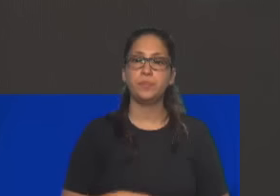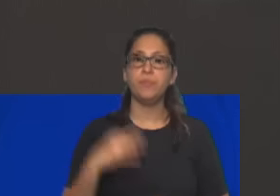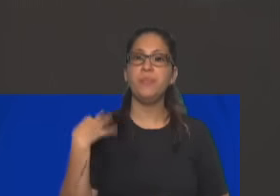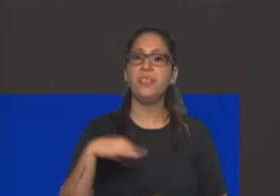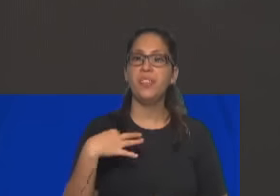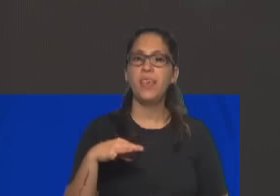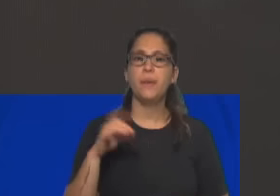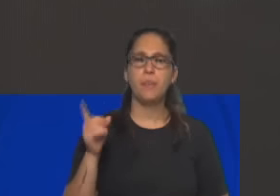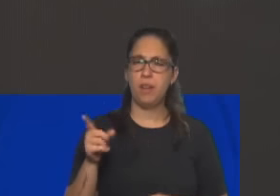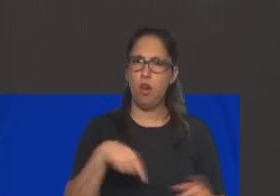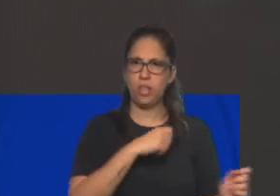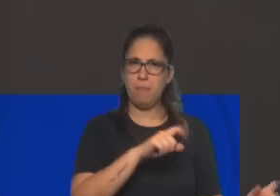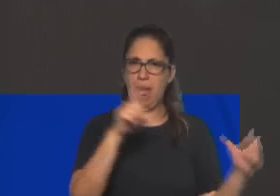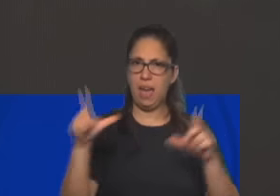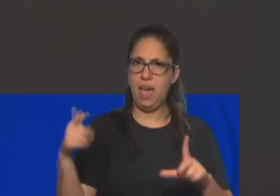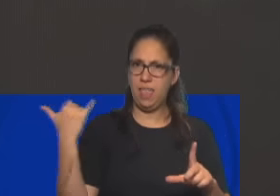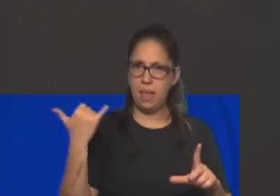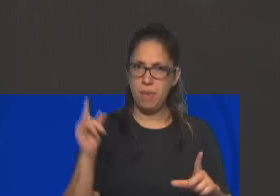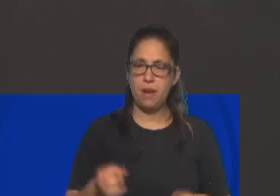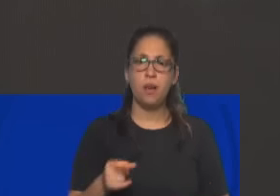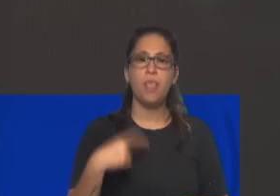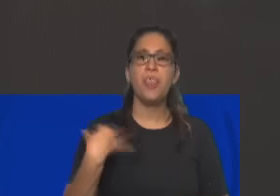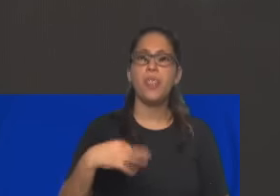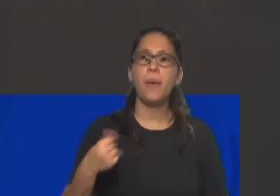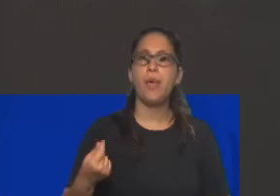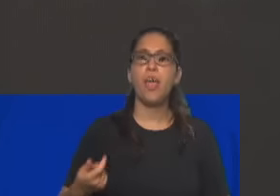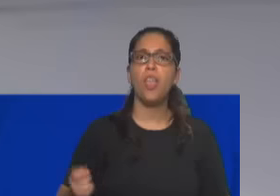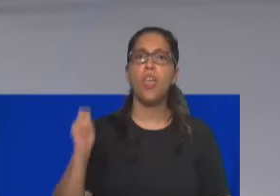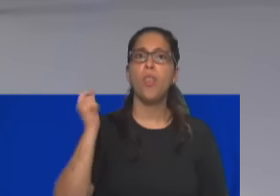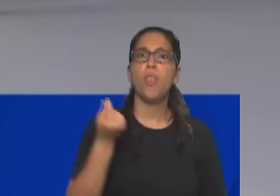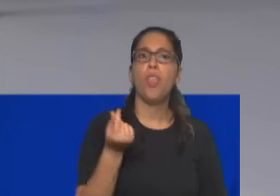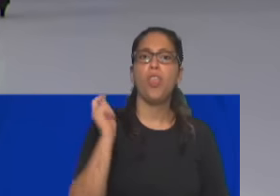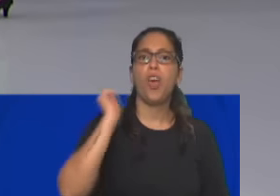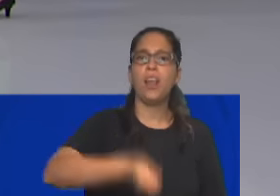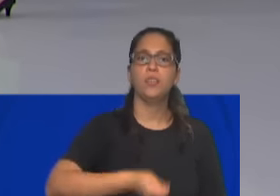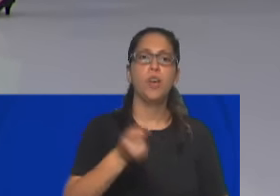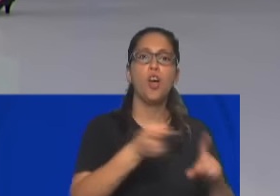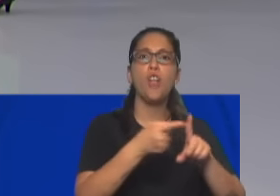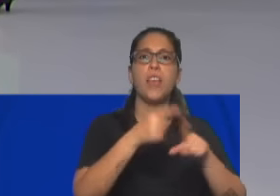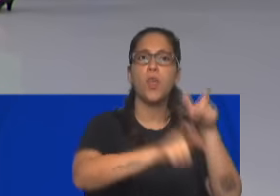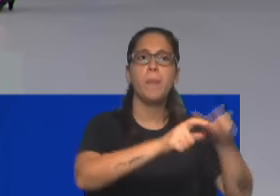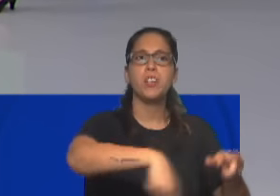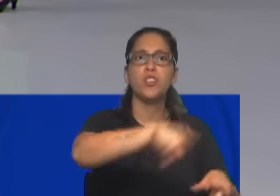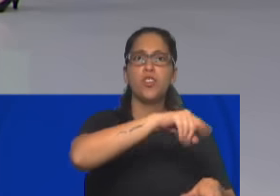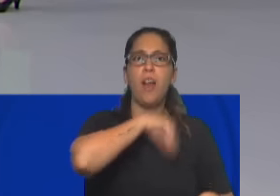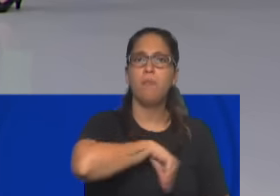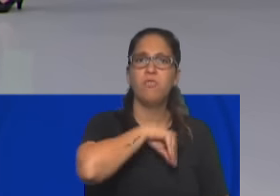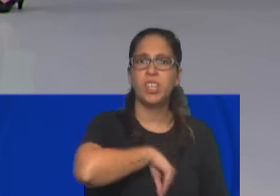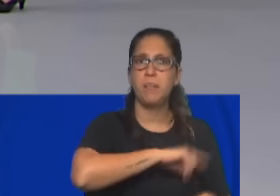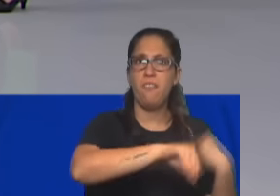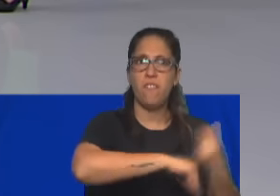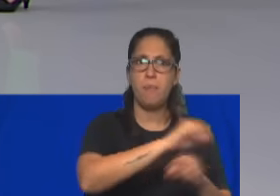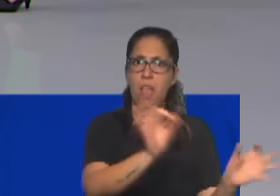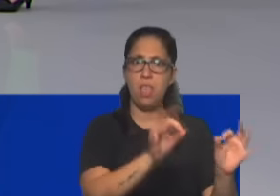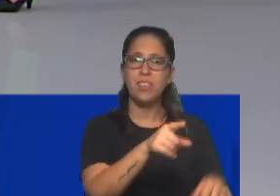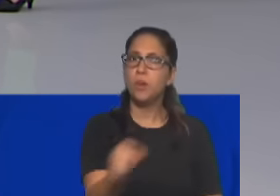una creo que tenemos otra placa tiene que hacer una donación no tener ningún tipo de contacto con los damnificados o sus familiares esto